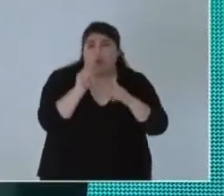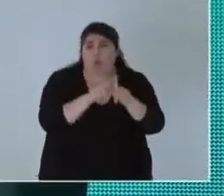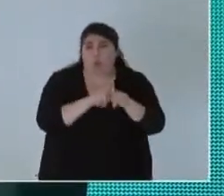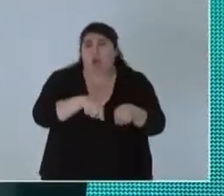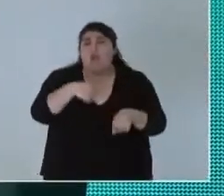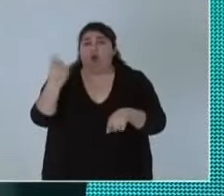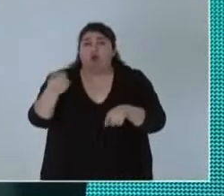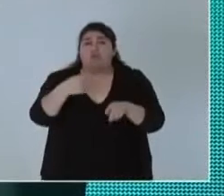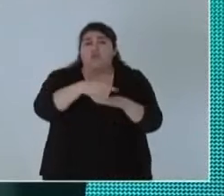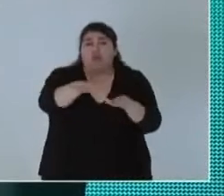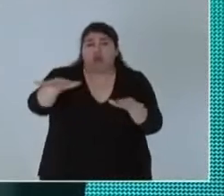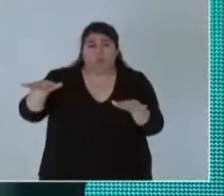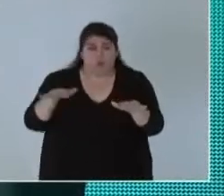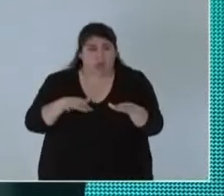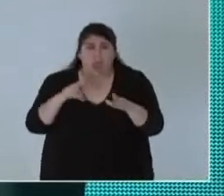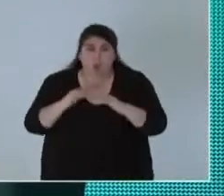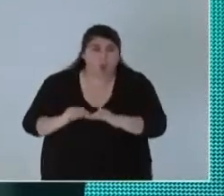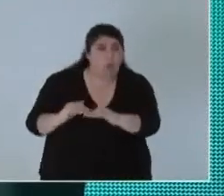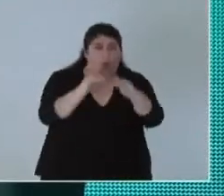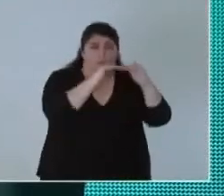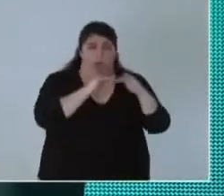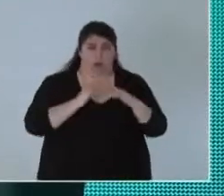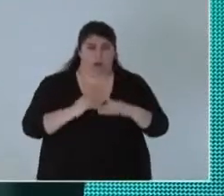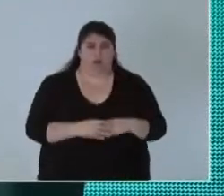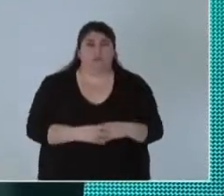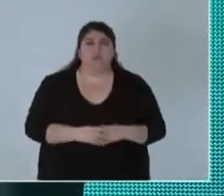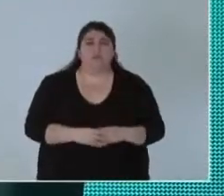14 comunas, de forma igualitaria, equitativa.